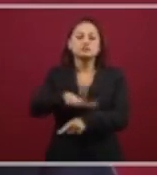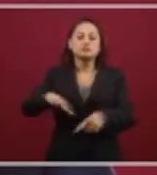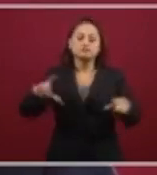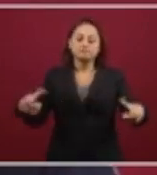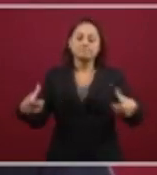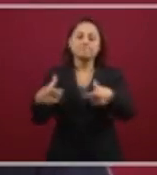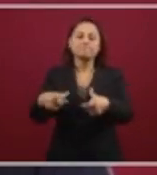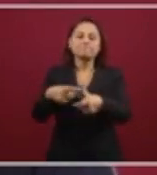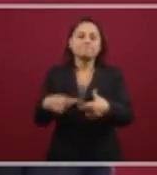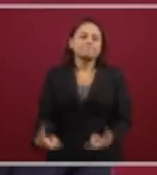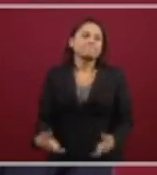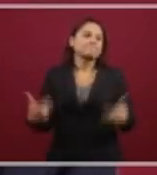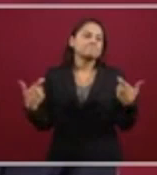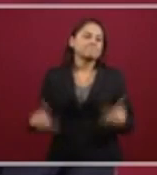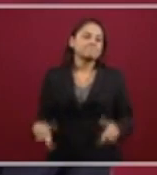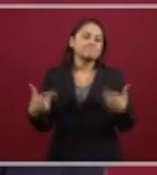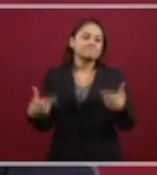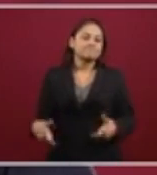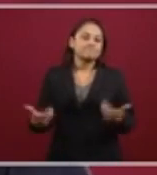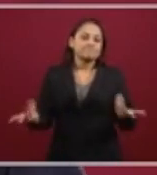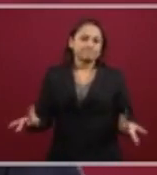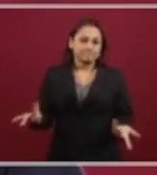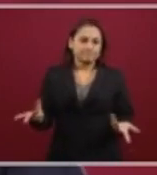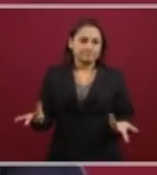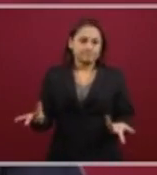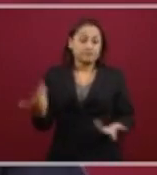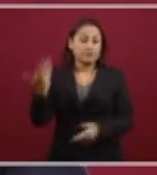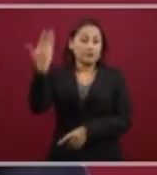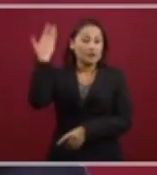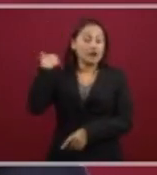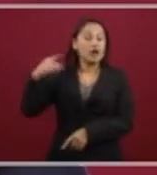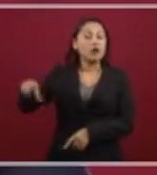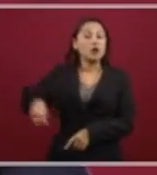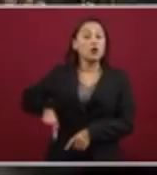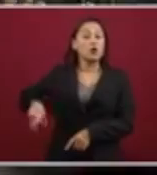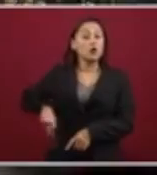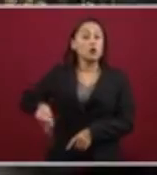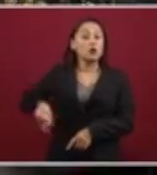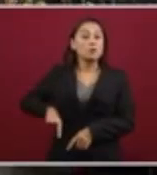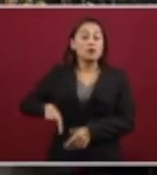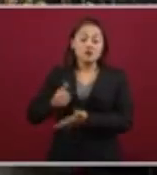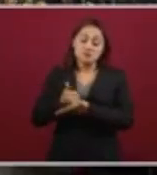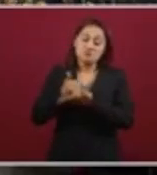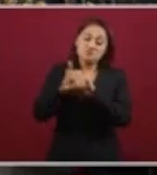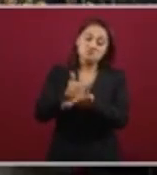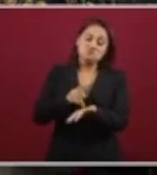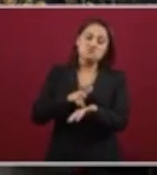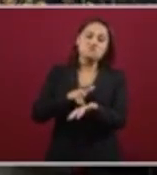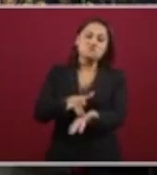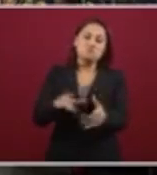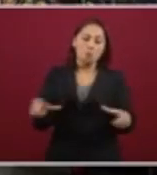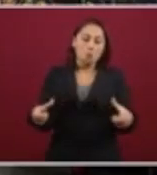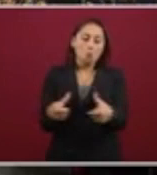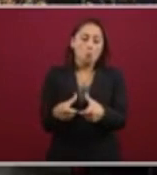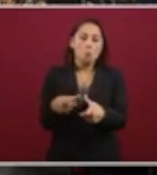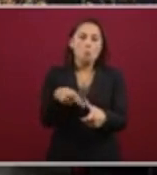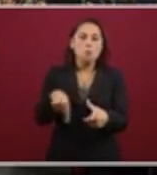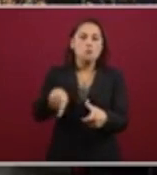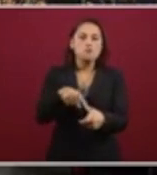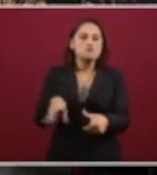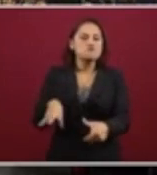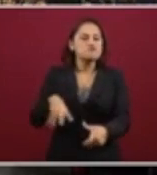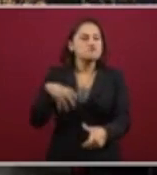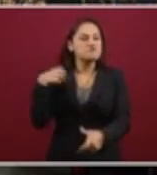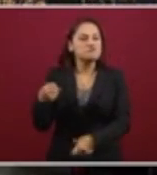que el gobierno estaba al servicio de una minoría rapaz. Ahora el gobierno está al servicio del